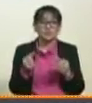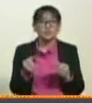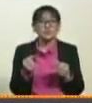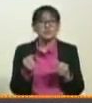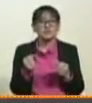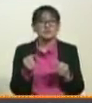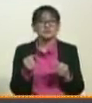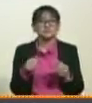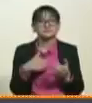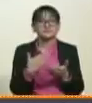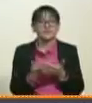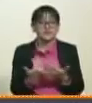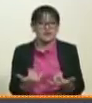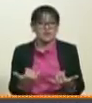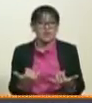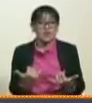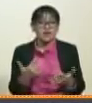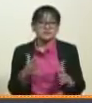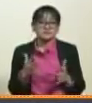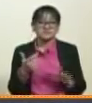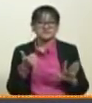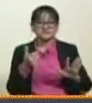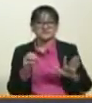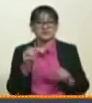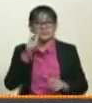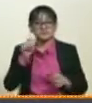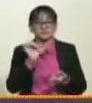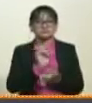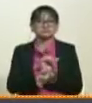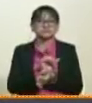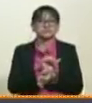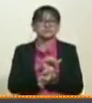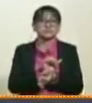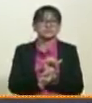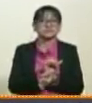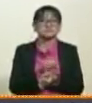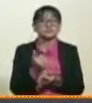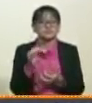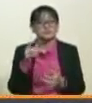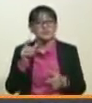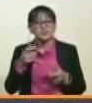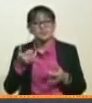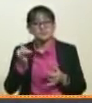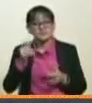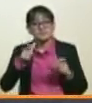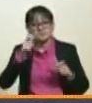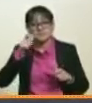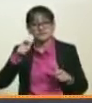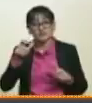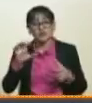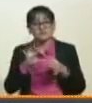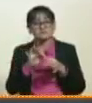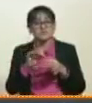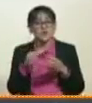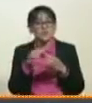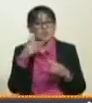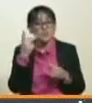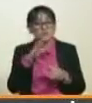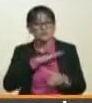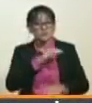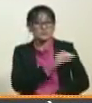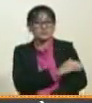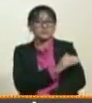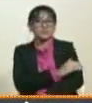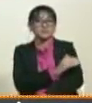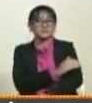hasta la hora tenemos aproximadamente 60 detenidos muchos de ellos vinculados precisamente con primero justicia y vinculado con una